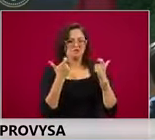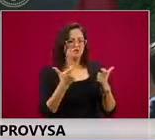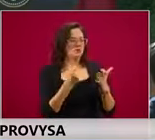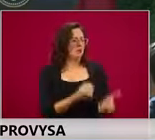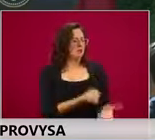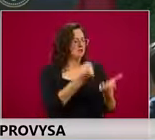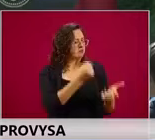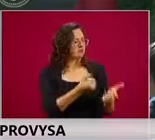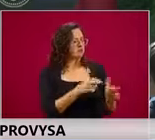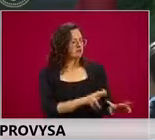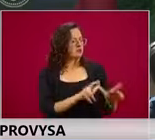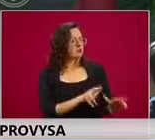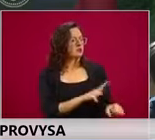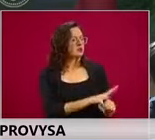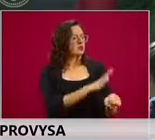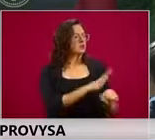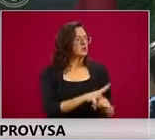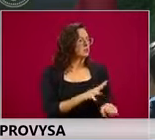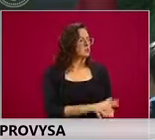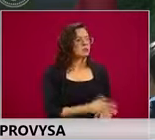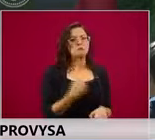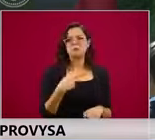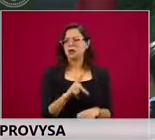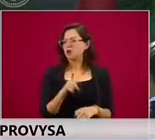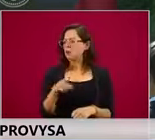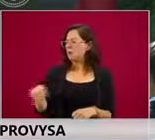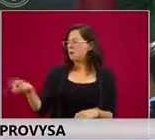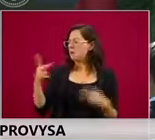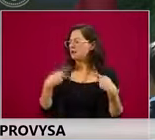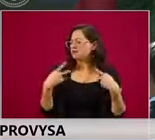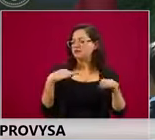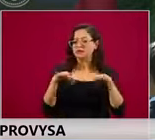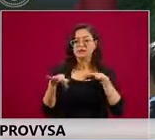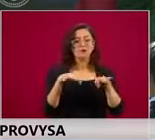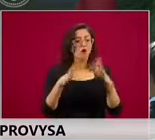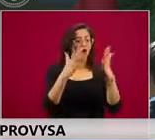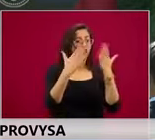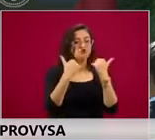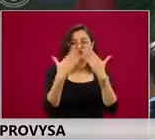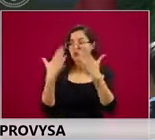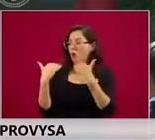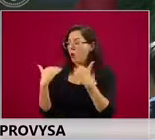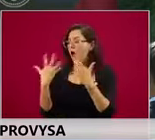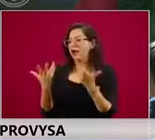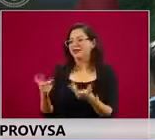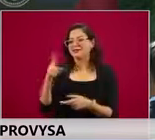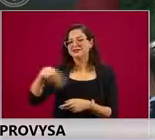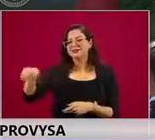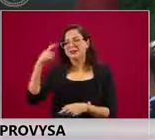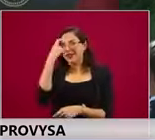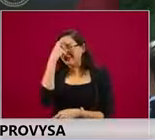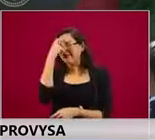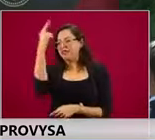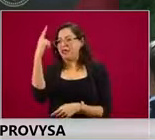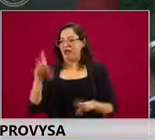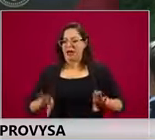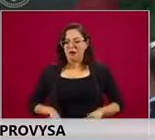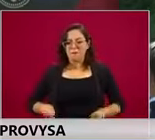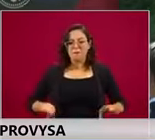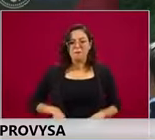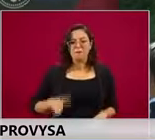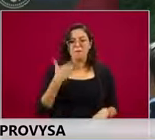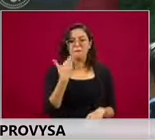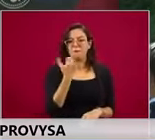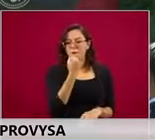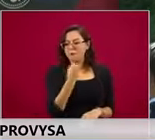quien fue enfocado a su grupo político, a su núcleo electoral. Claro. La sumisión